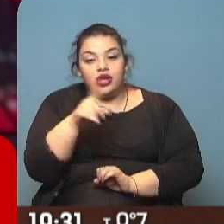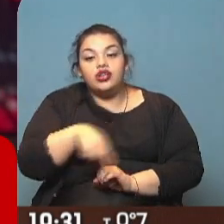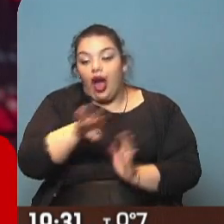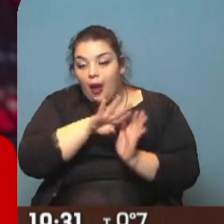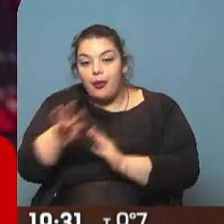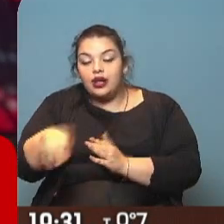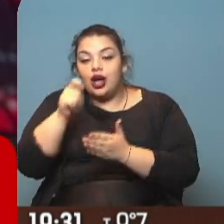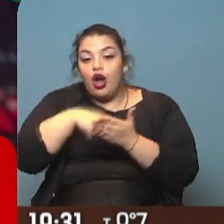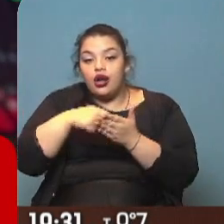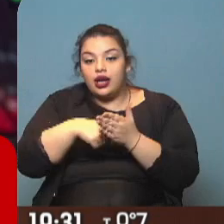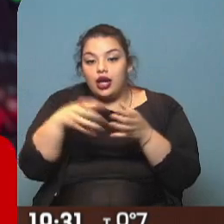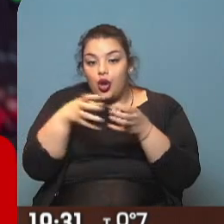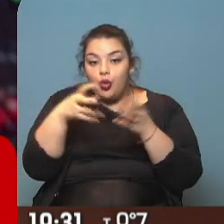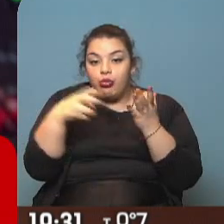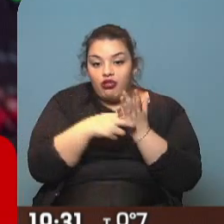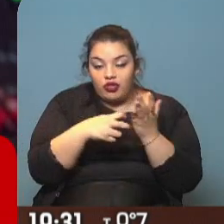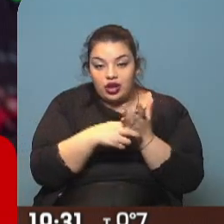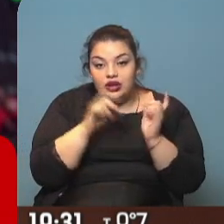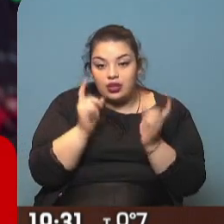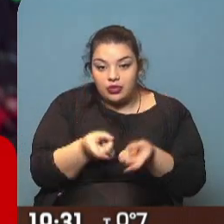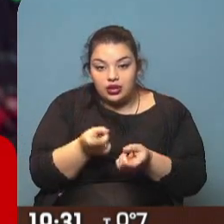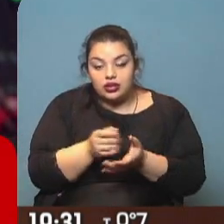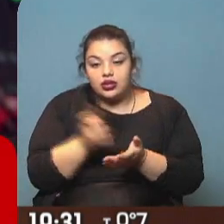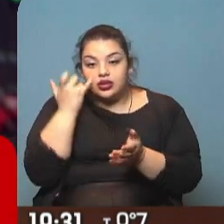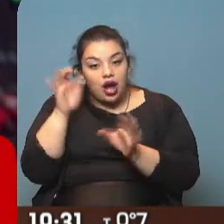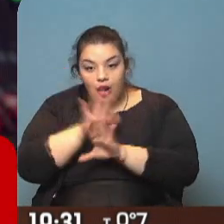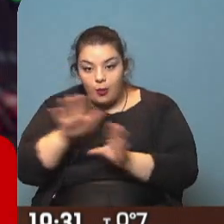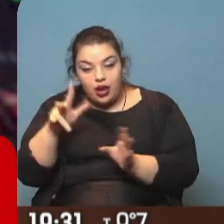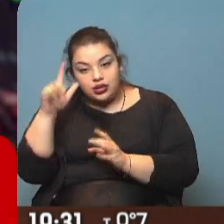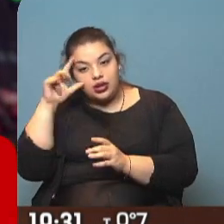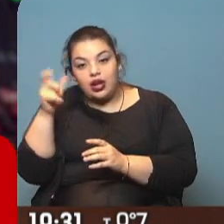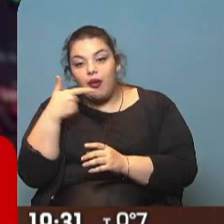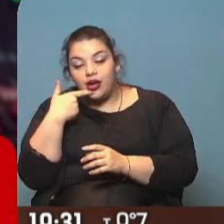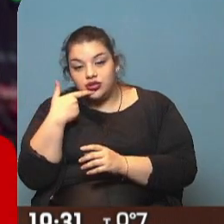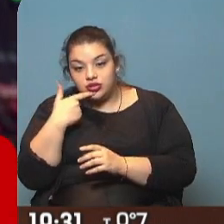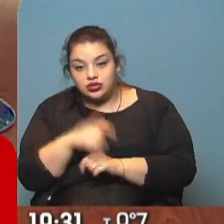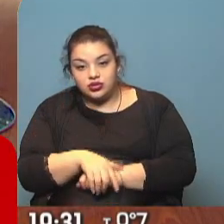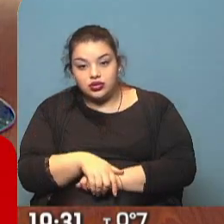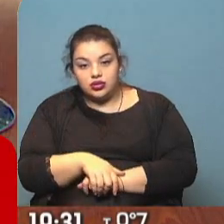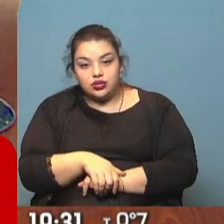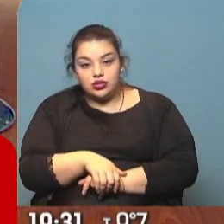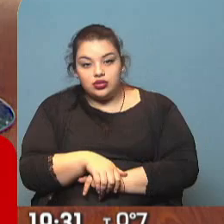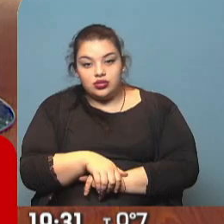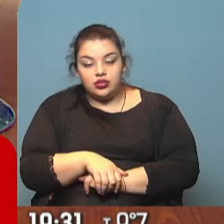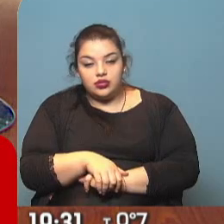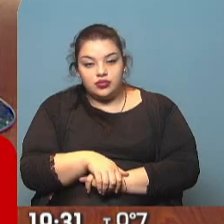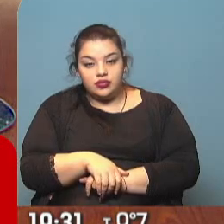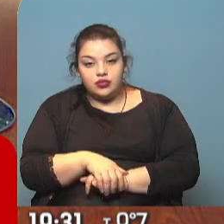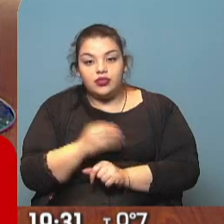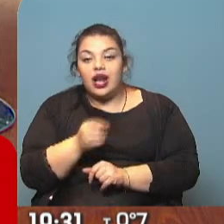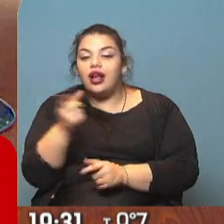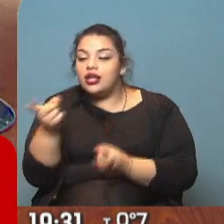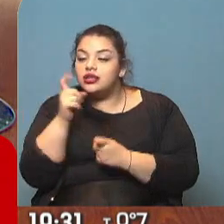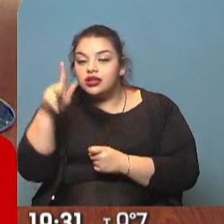fiscal? Apagar los motores que generan las Lebacs. ¿Por qué emite Lebacs el Banco Central? Para retirar liquidez por expansión